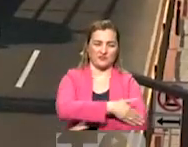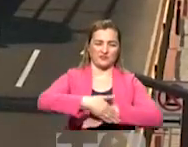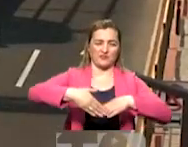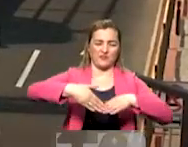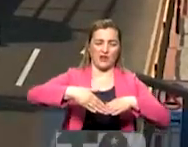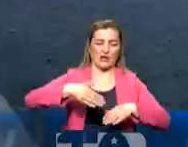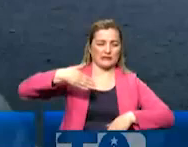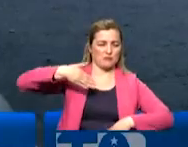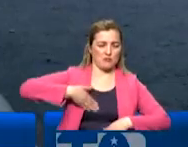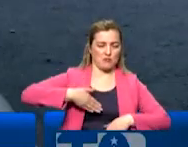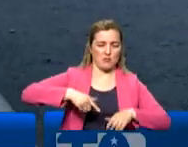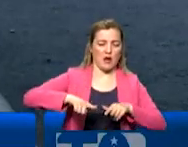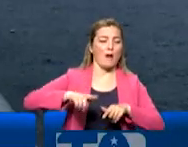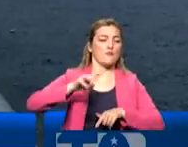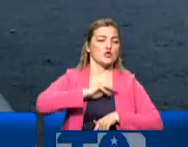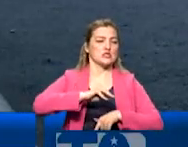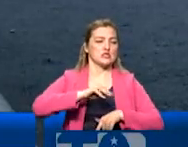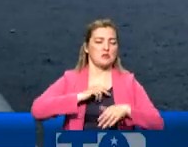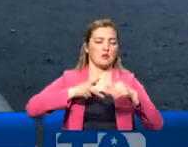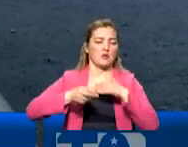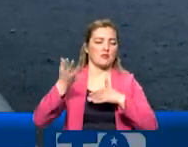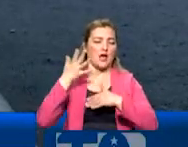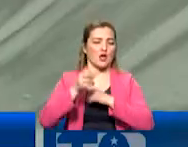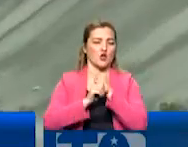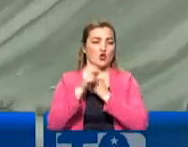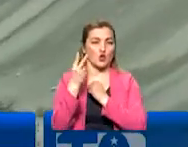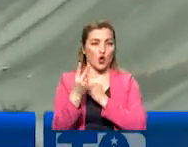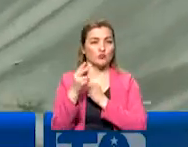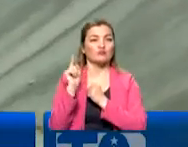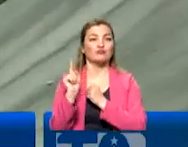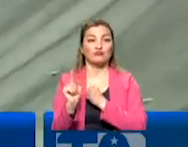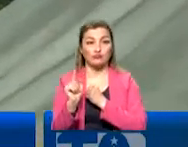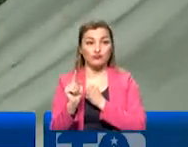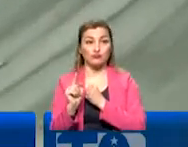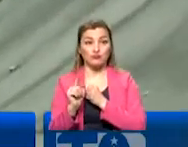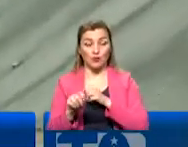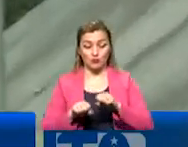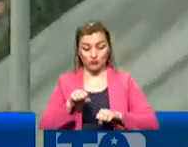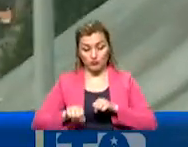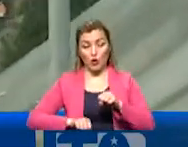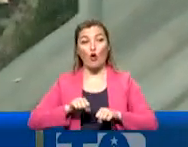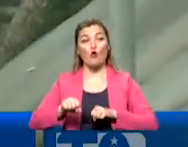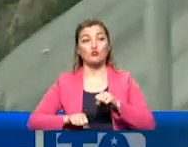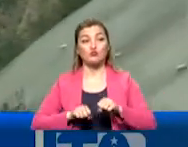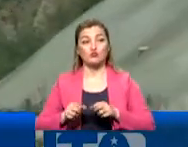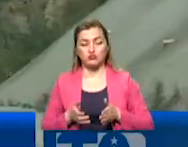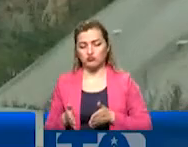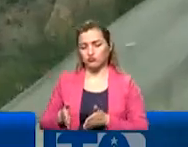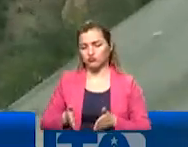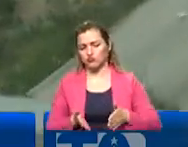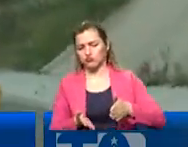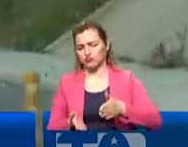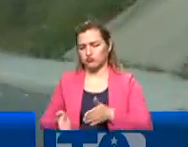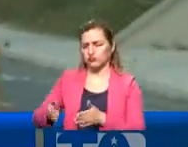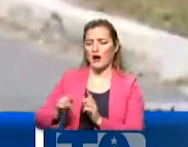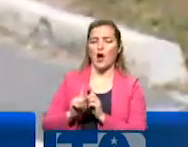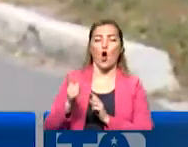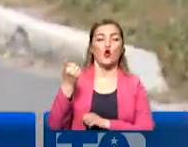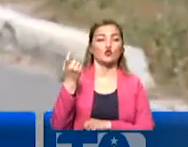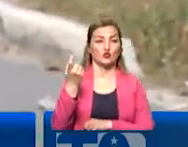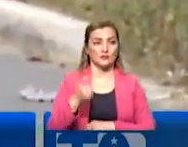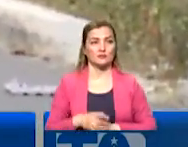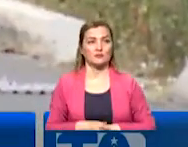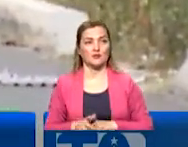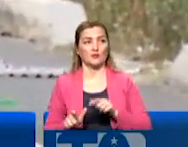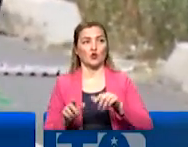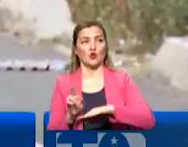que fue entregada por el municipio de Quito hace unos 2 años, tiene la ciclovía que va paralela en un trayecto de 11 kilómetros y